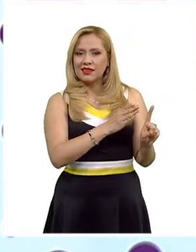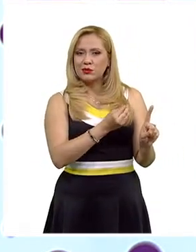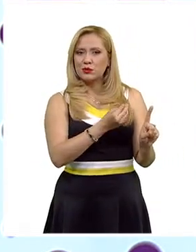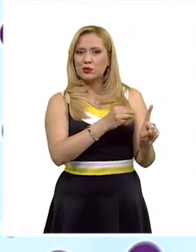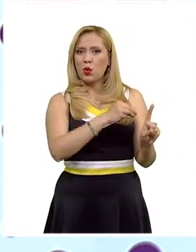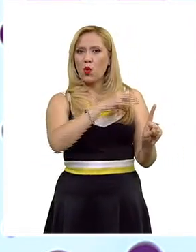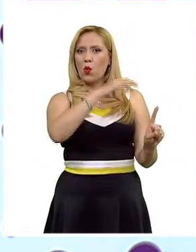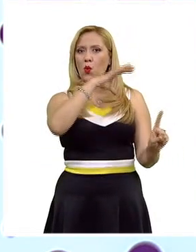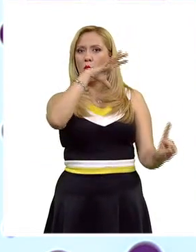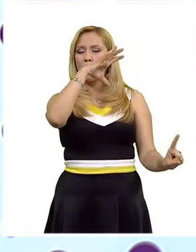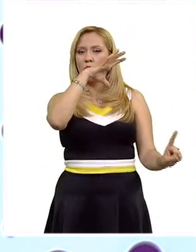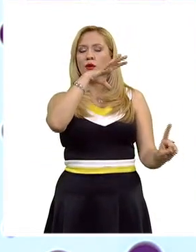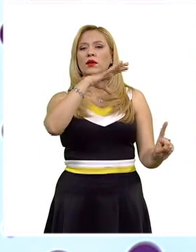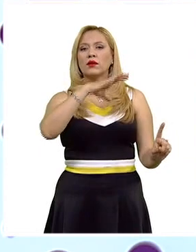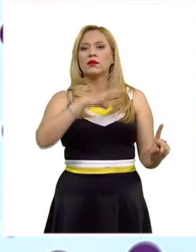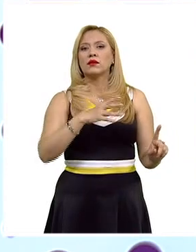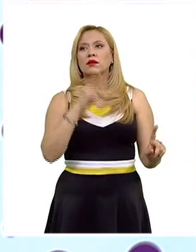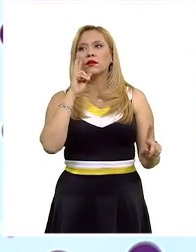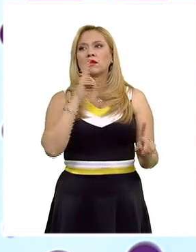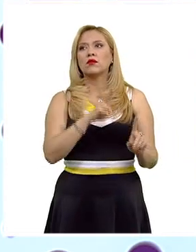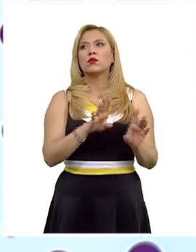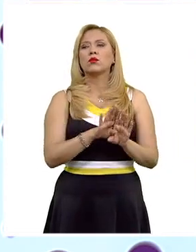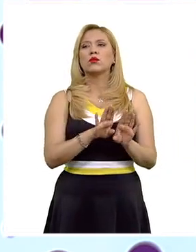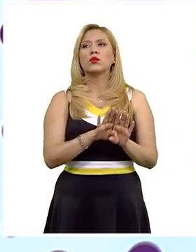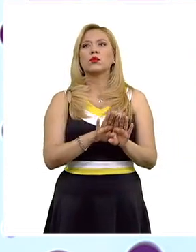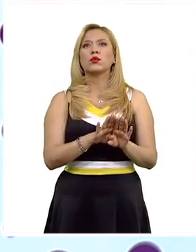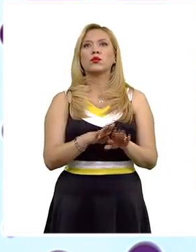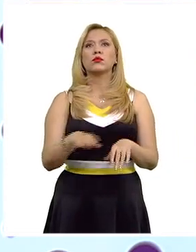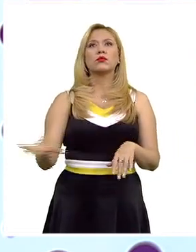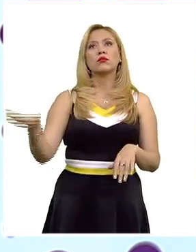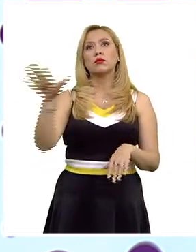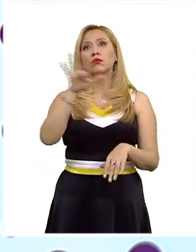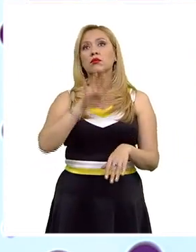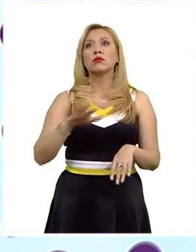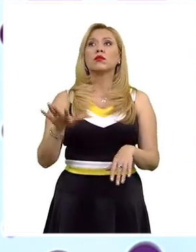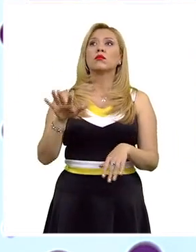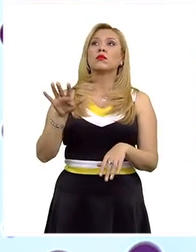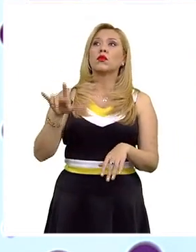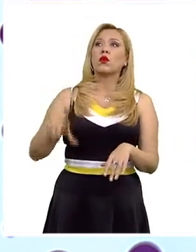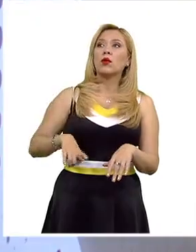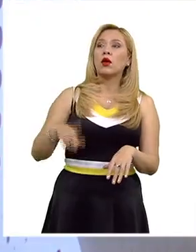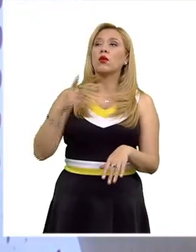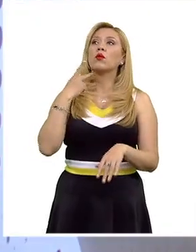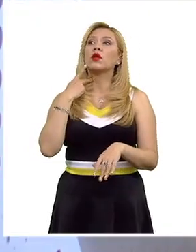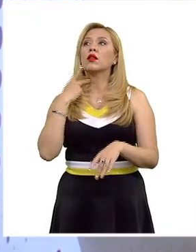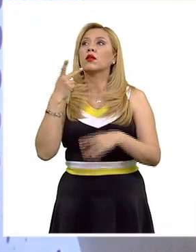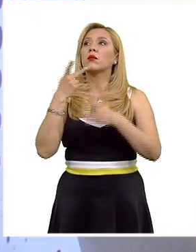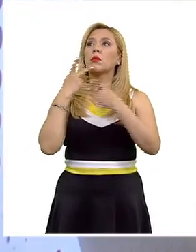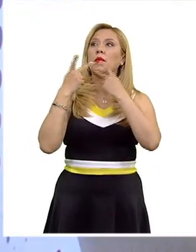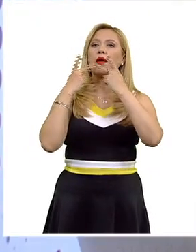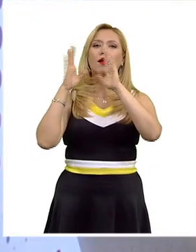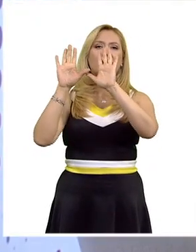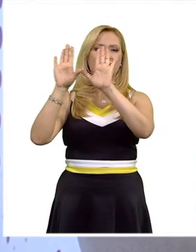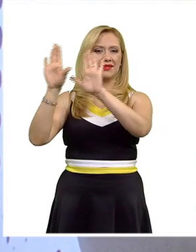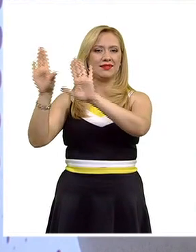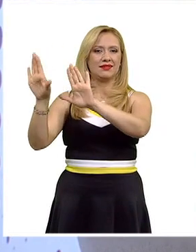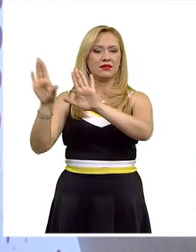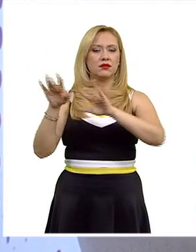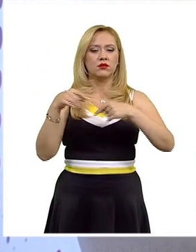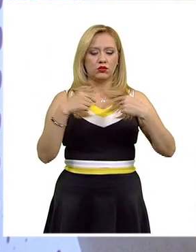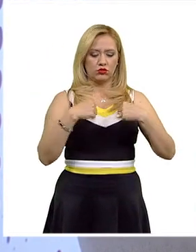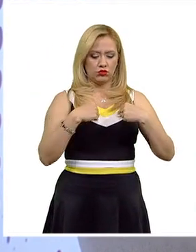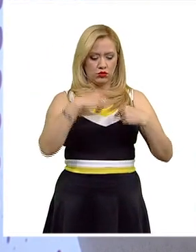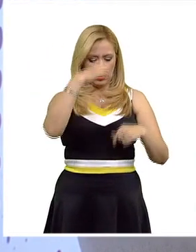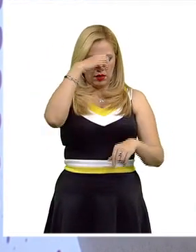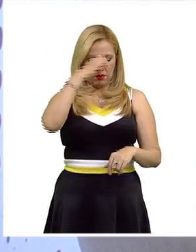con este principio del feminismo sobre que lo personal es político, yo puedo recuperar mi propia experiencia, ¿no? Como